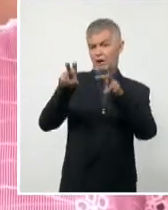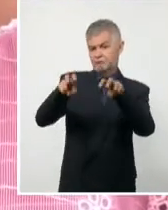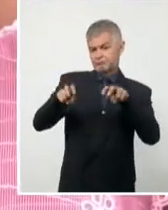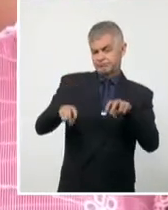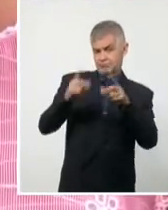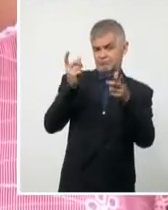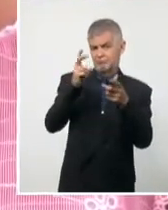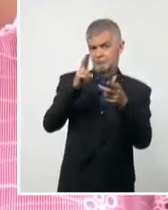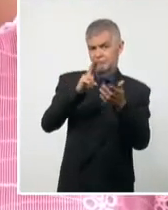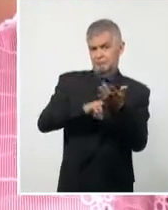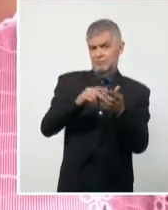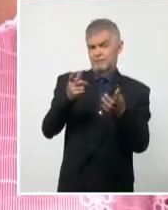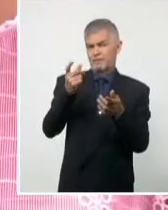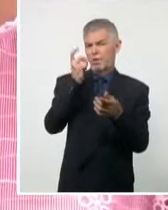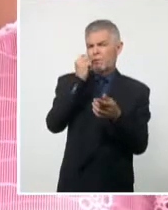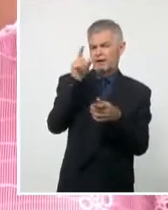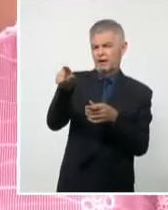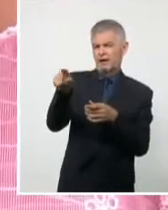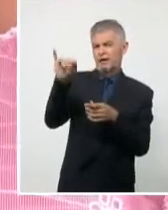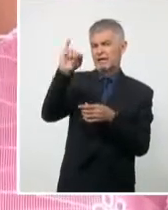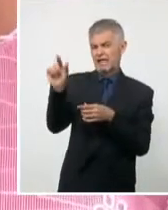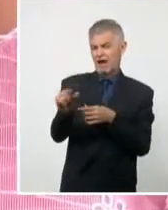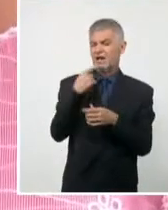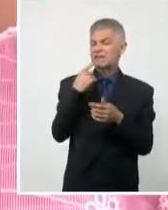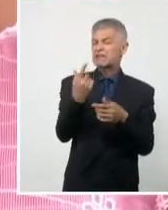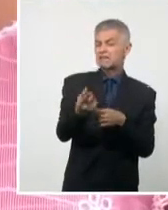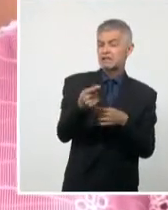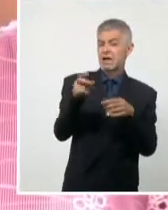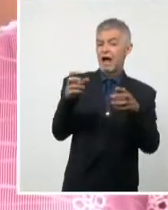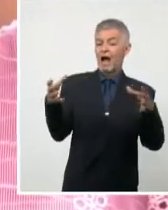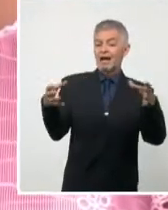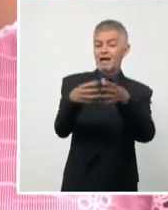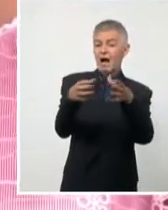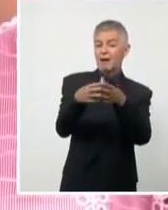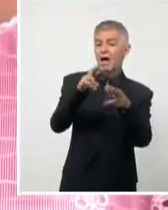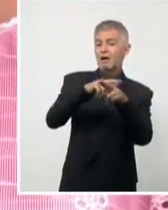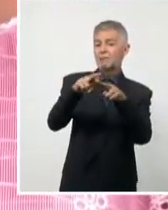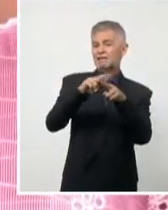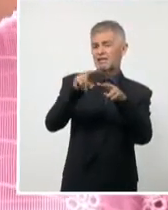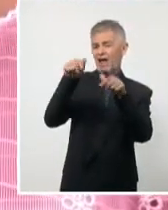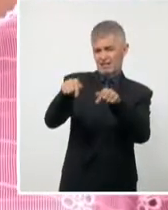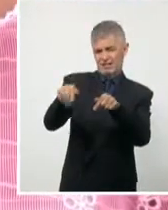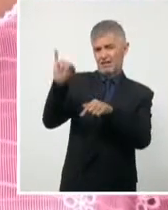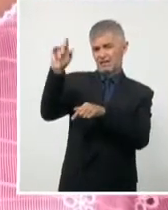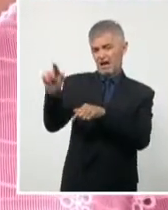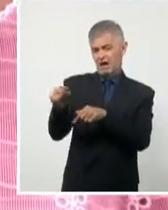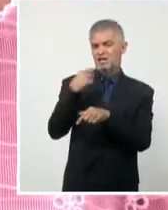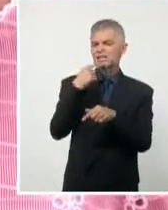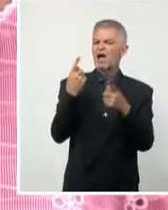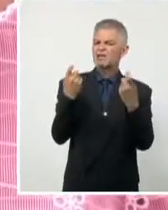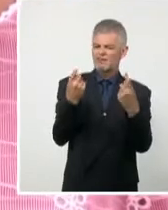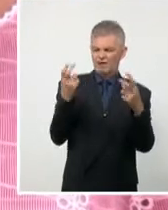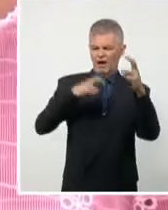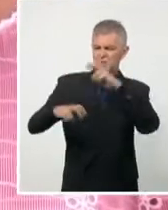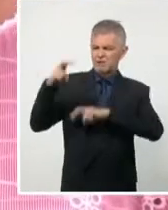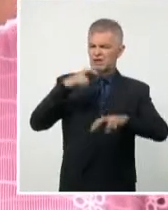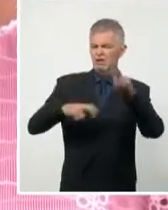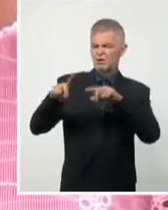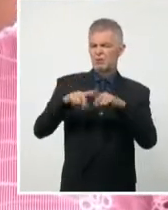honorable Ibriani, planteó en la Cámara de Representantes que había que realizar una investigación